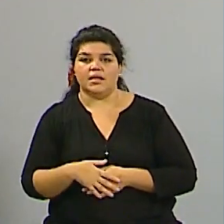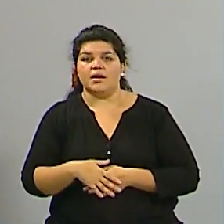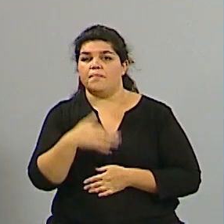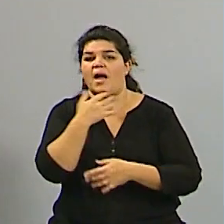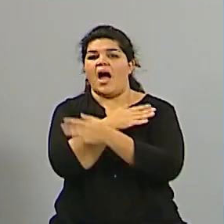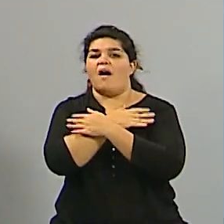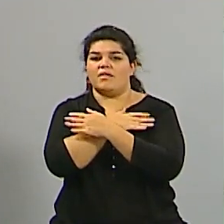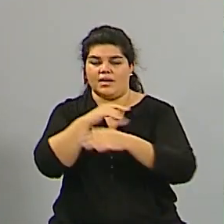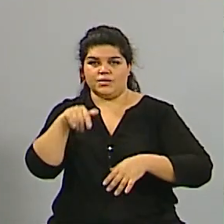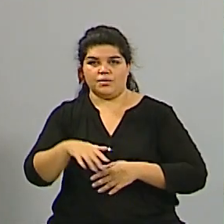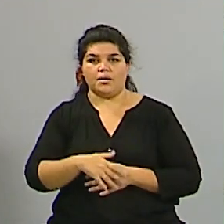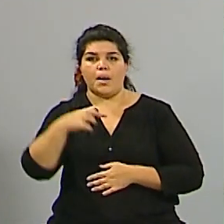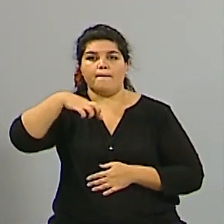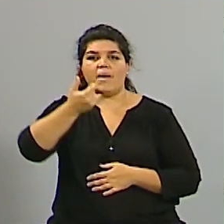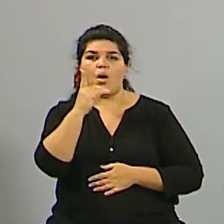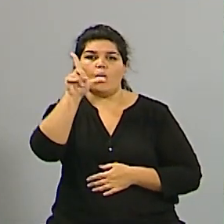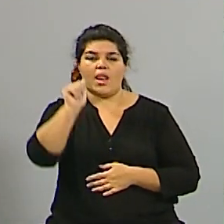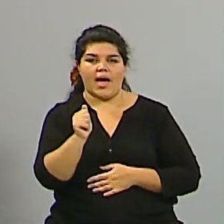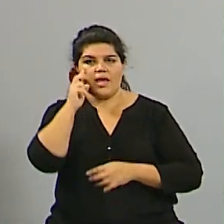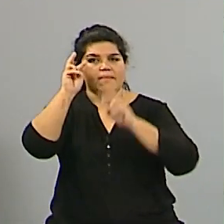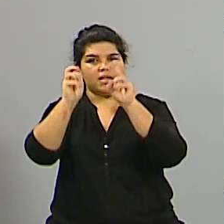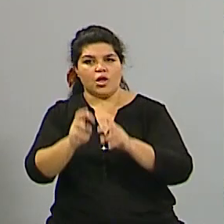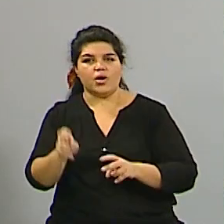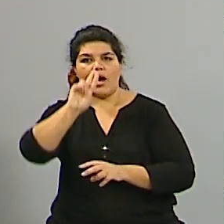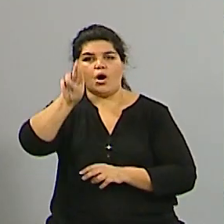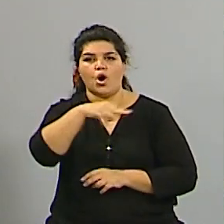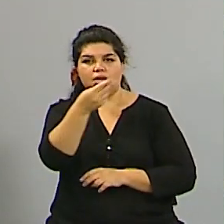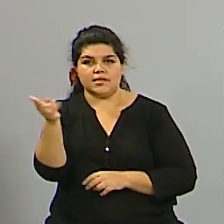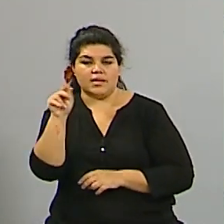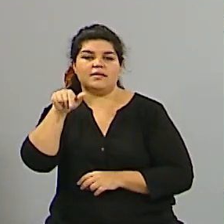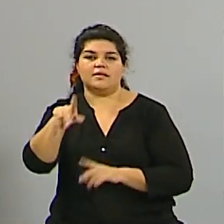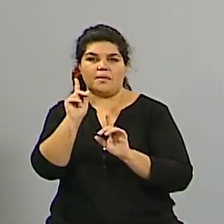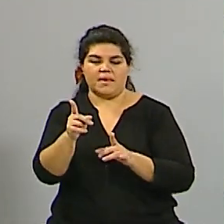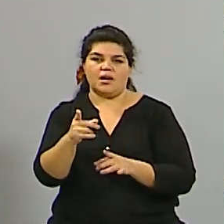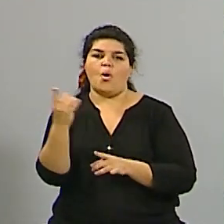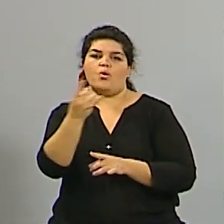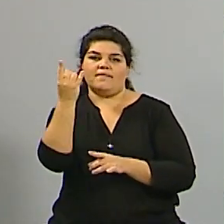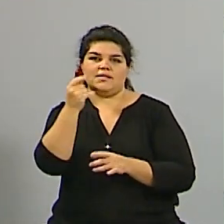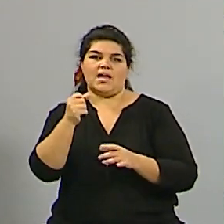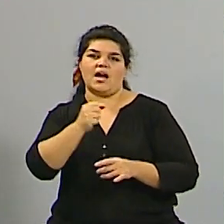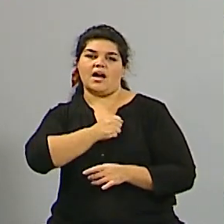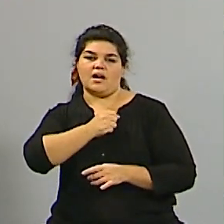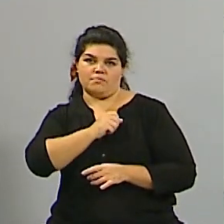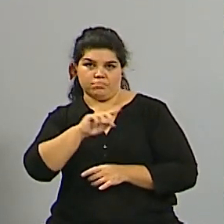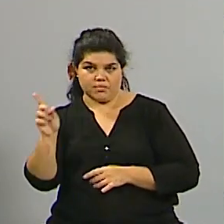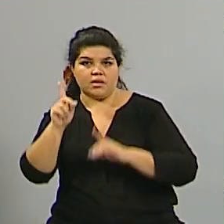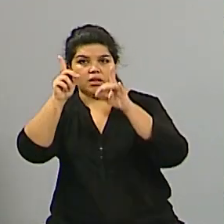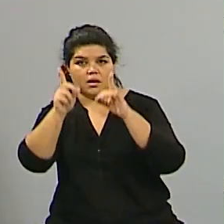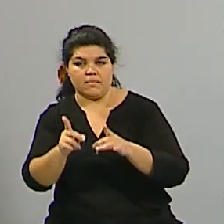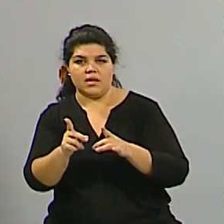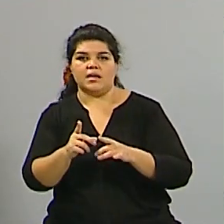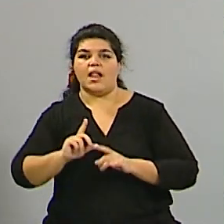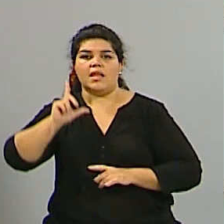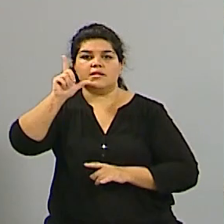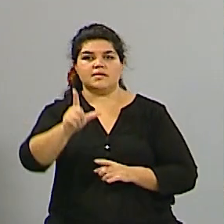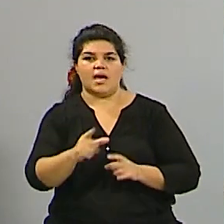grande. Paula Varela, investigadora del CONICET, además docente de la UBA, doctora en Ciencias Sociales y licenciada en